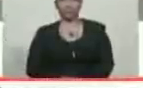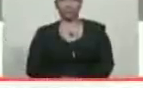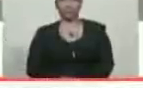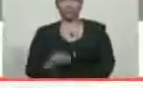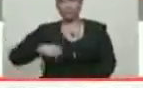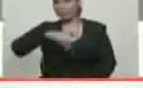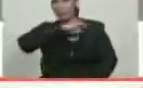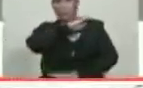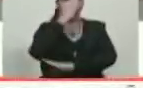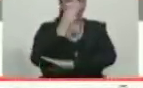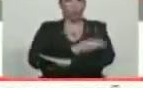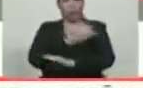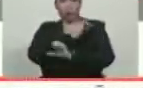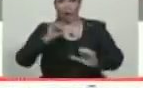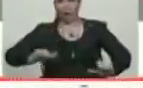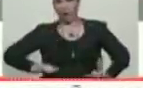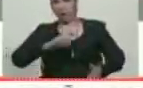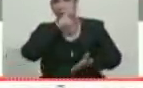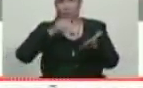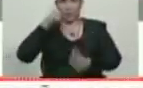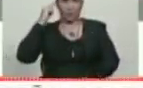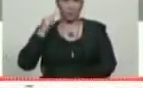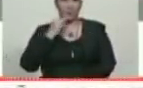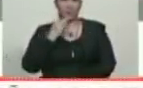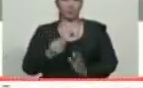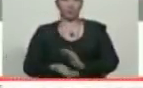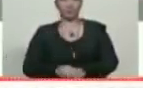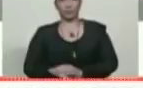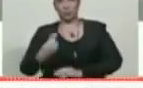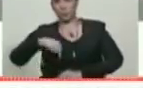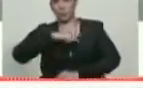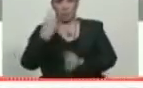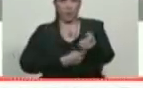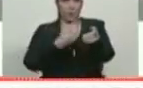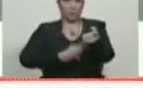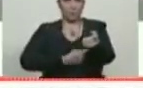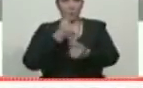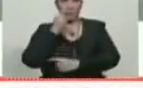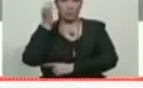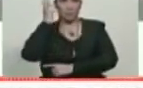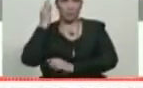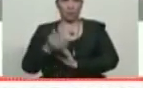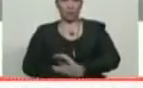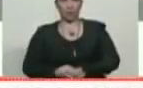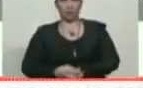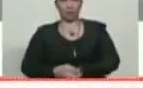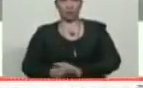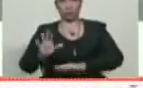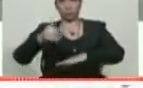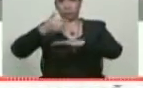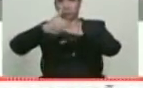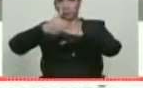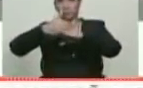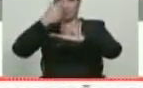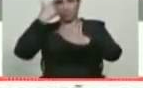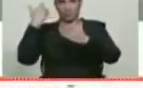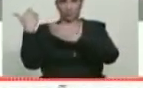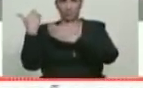Nuestra Fuerza Armada Nacional Bolivariana contra nuestros hermanos. El general Dubolay estaba por ahí.